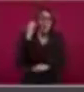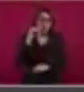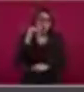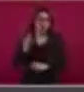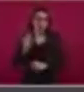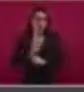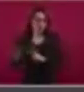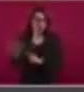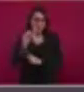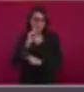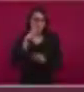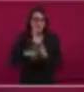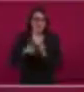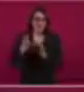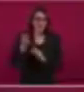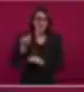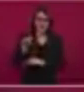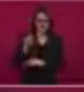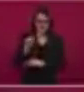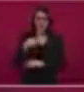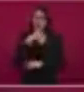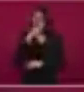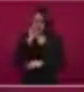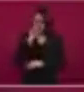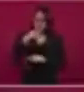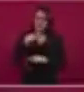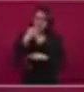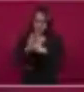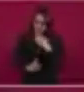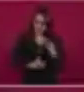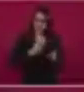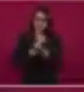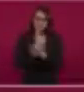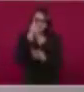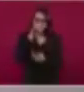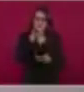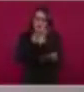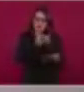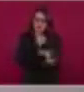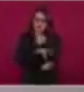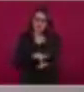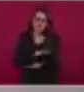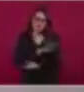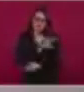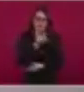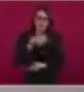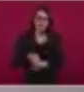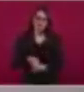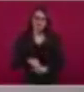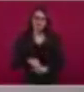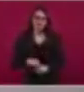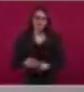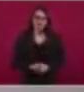que sí, vamos a estar ahí y vamos a apoyar en todo.